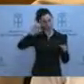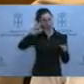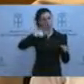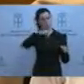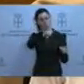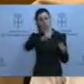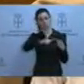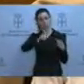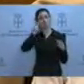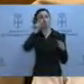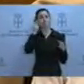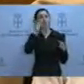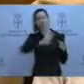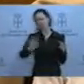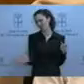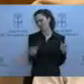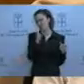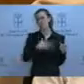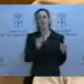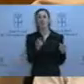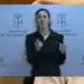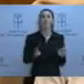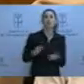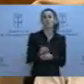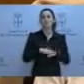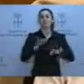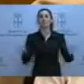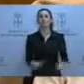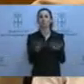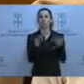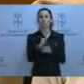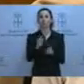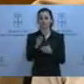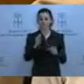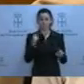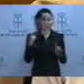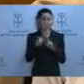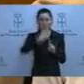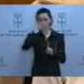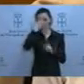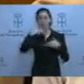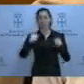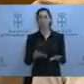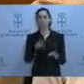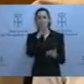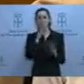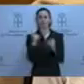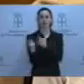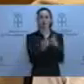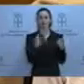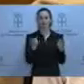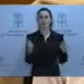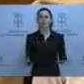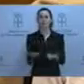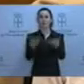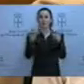Turismo ya no tiene nada que ver con esto, que realmente es el que puede tener un dinero para promocionar. Con lo cual, el primer objetivo, que además es absolutamente necesario, que es la promoción